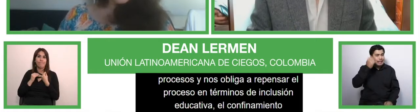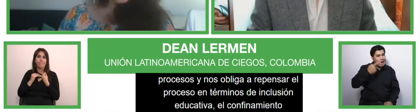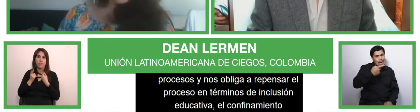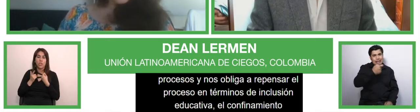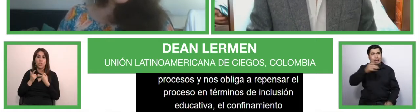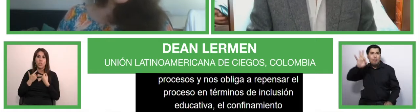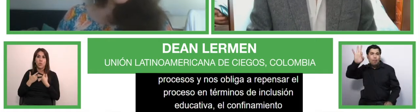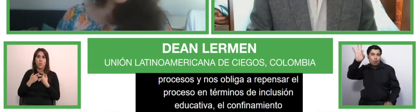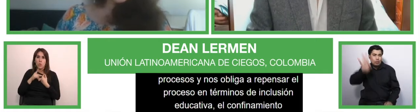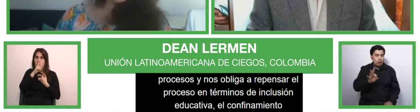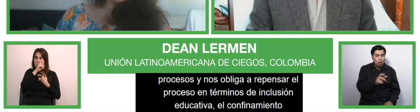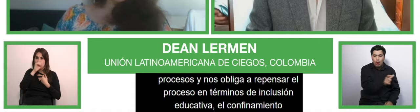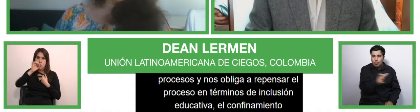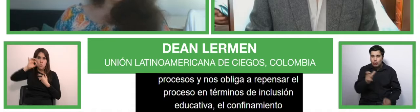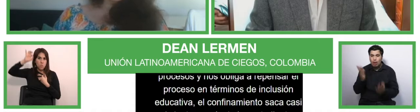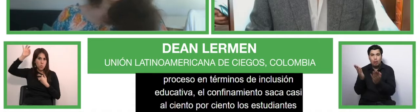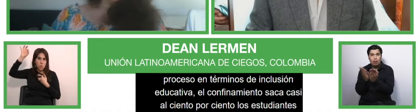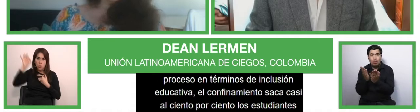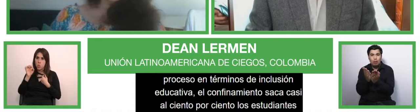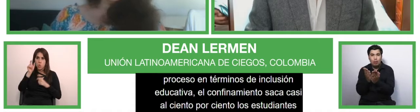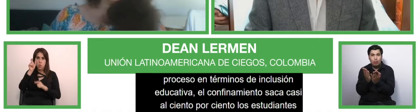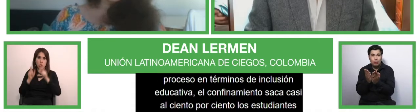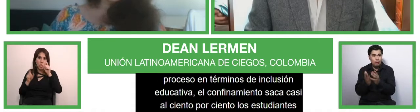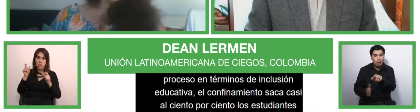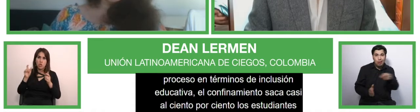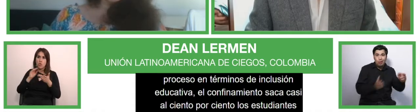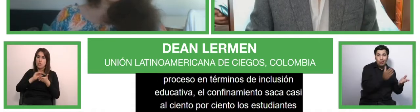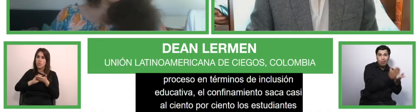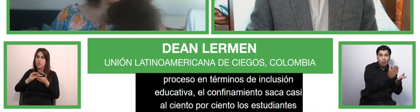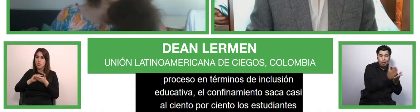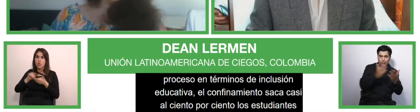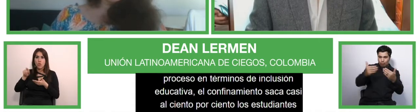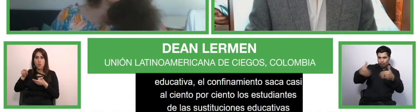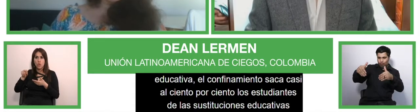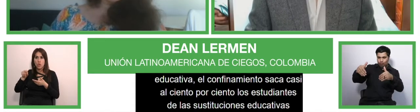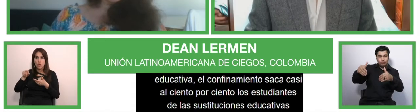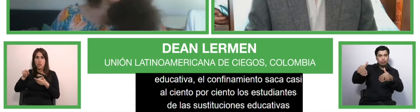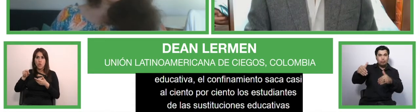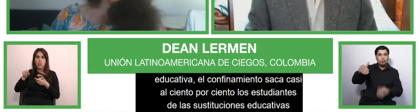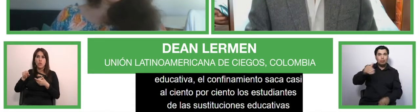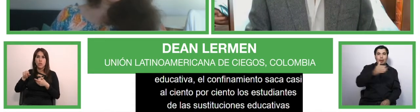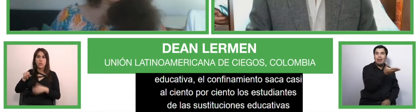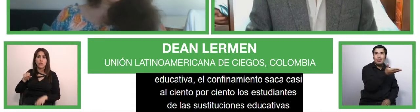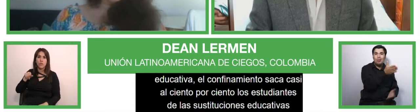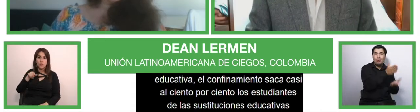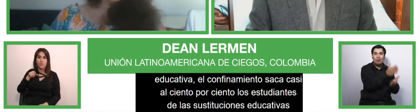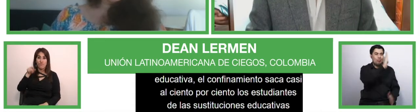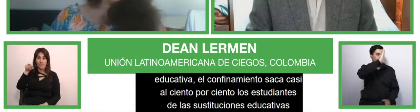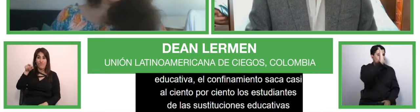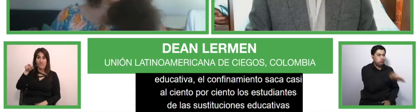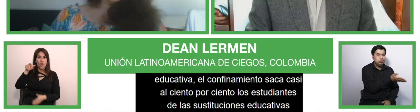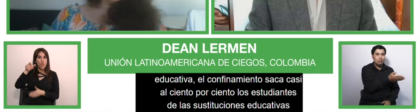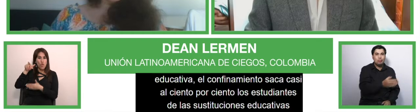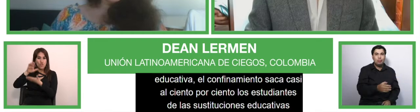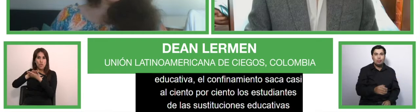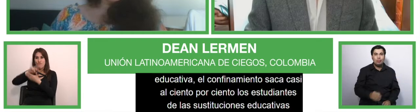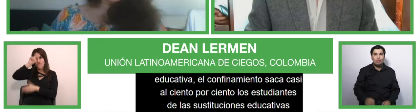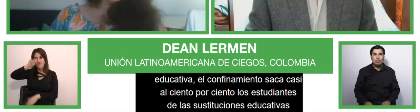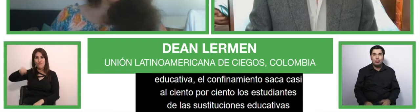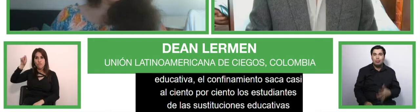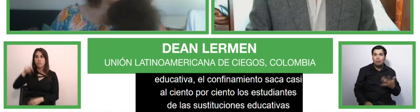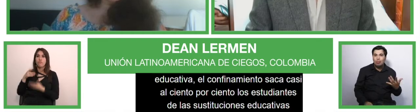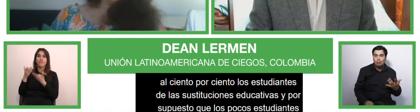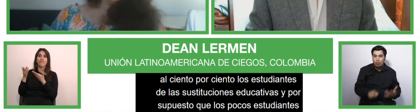las instituciones educativas. Y por supuesto, que los pocos estudiantes, que no era tampoco un gran número, porque